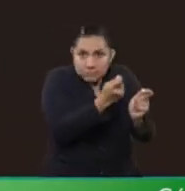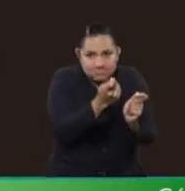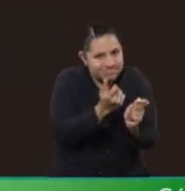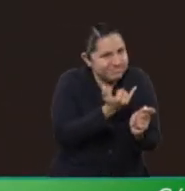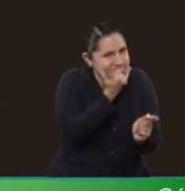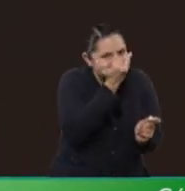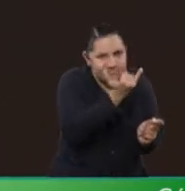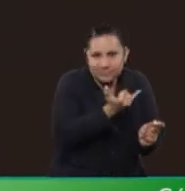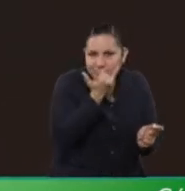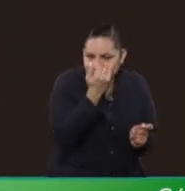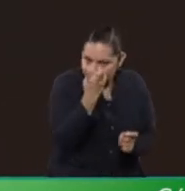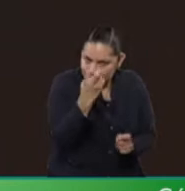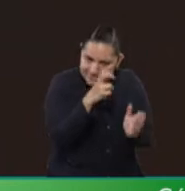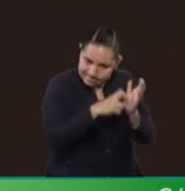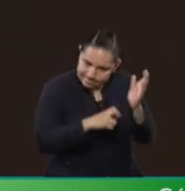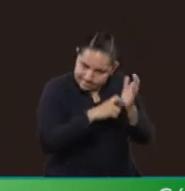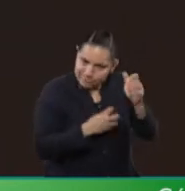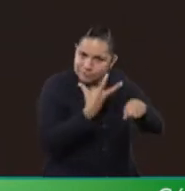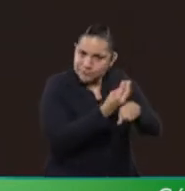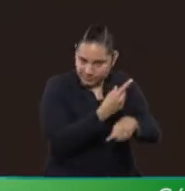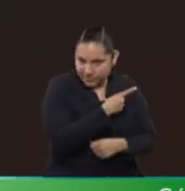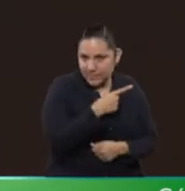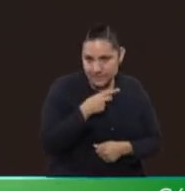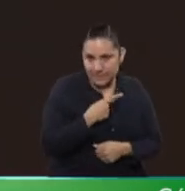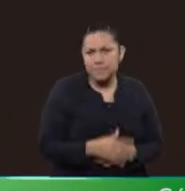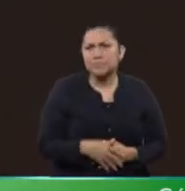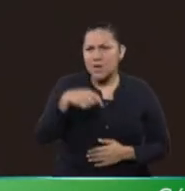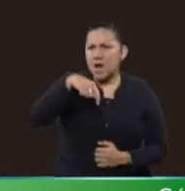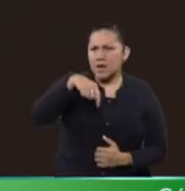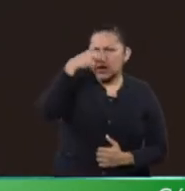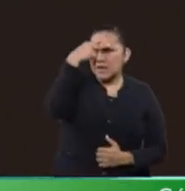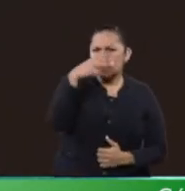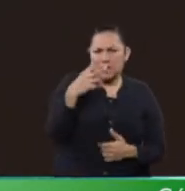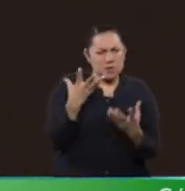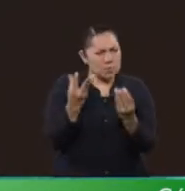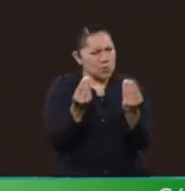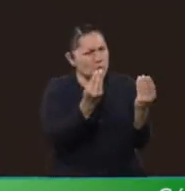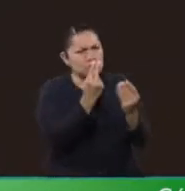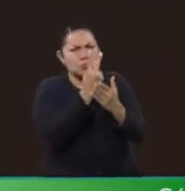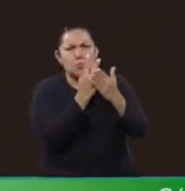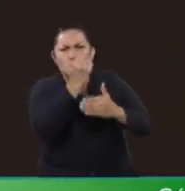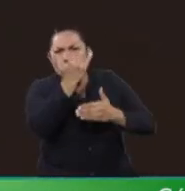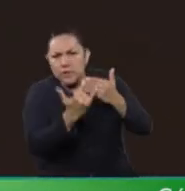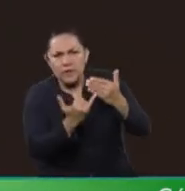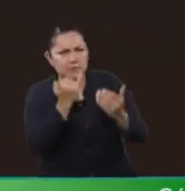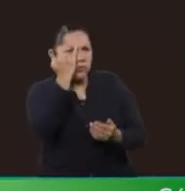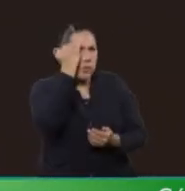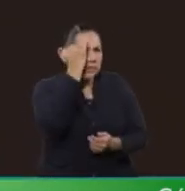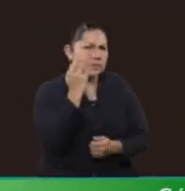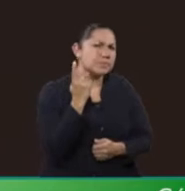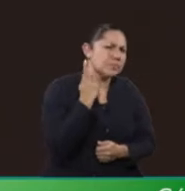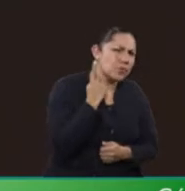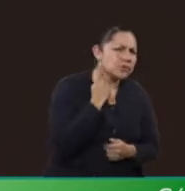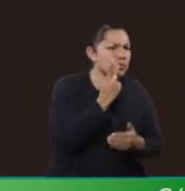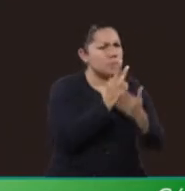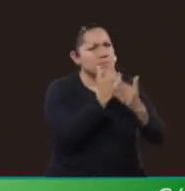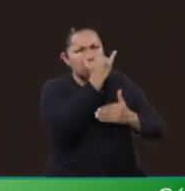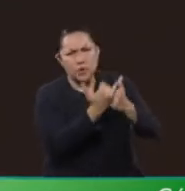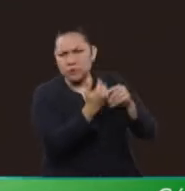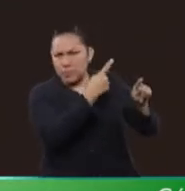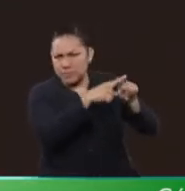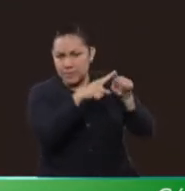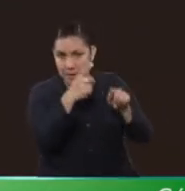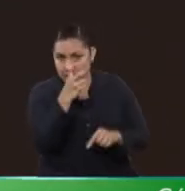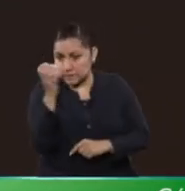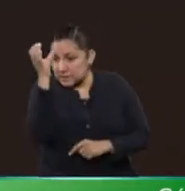muchos casos de municipios y de proyectos políticos que han utilizado la metodología científica y la objetividad para ha